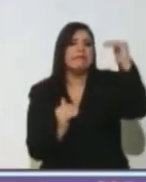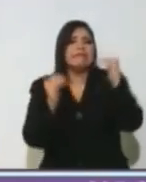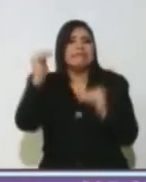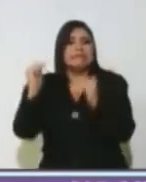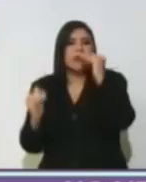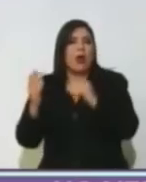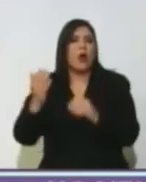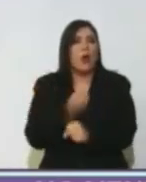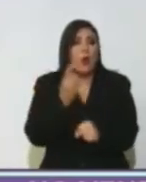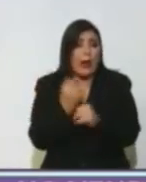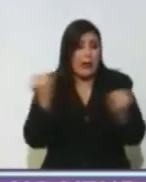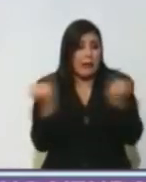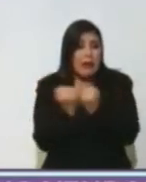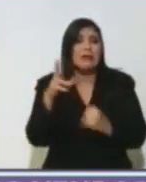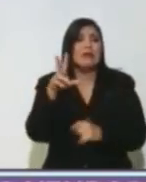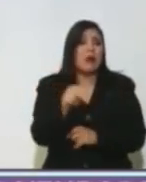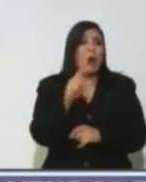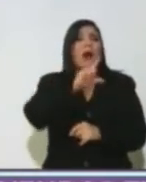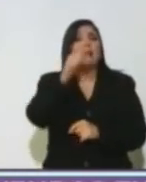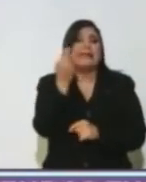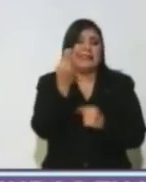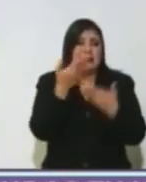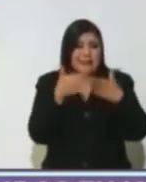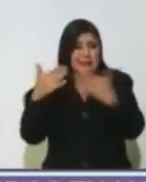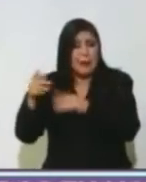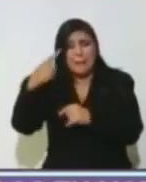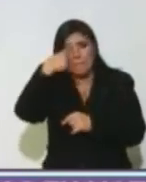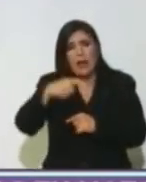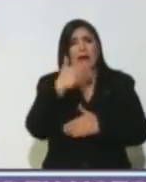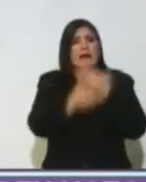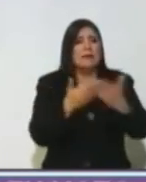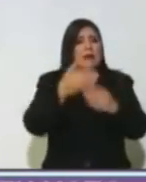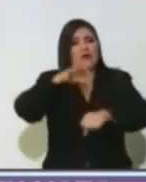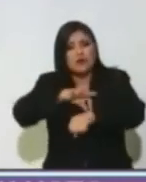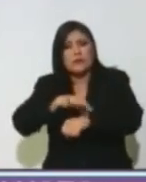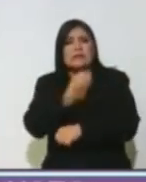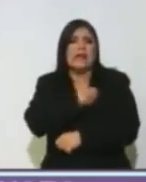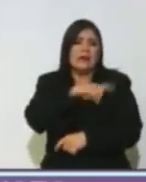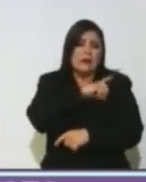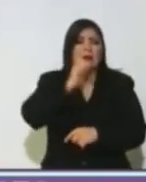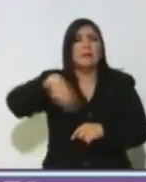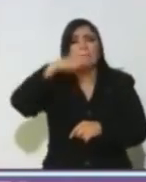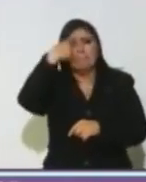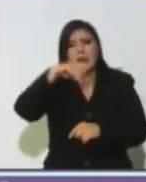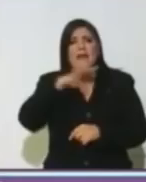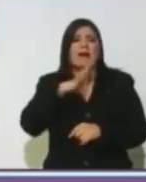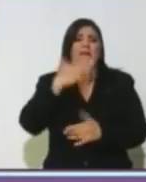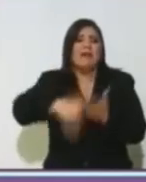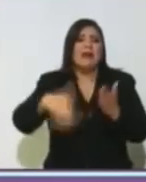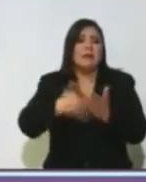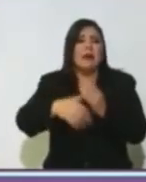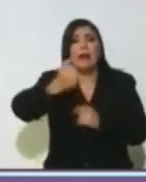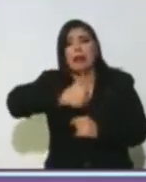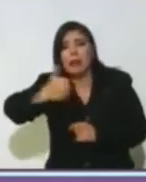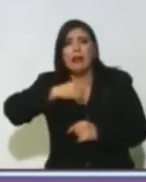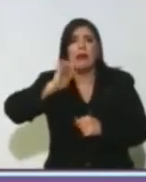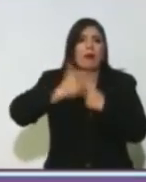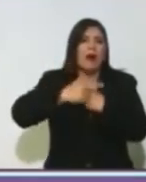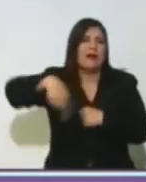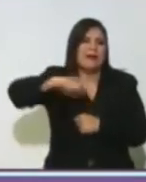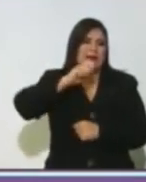de acceso a servicios de salud y de educación precisamente por la deficiente movilidad que tenemos en la ciudad